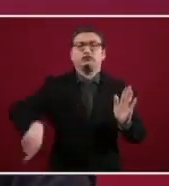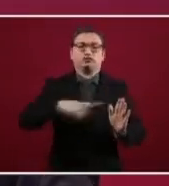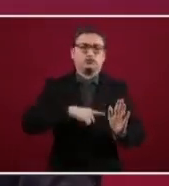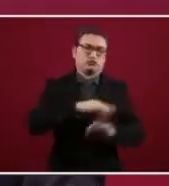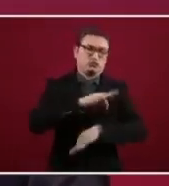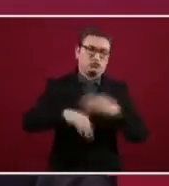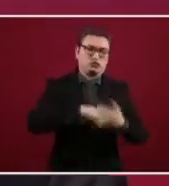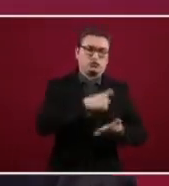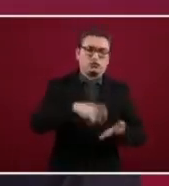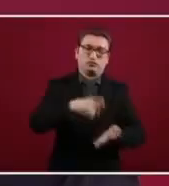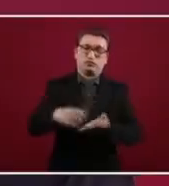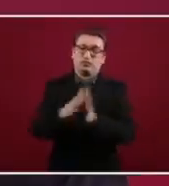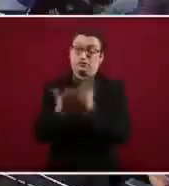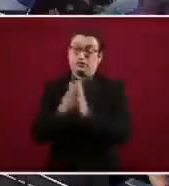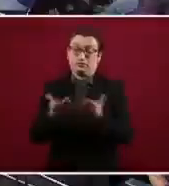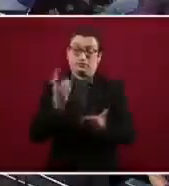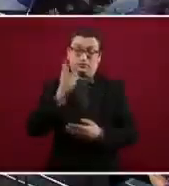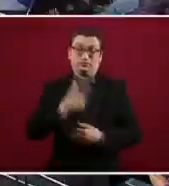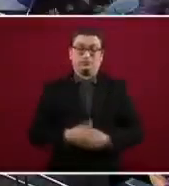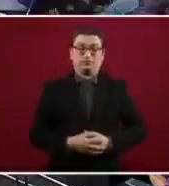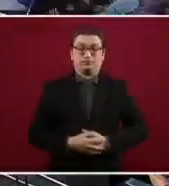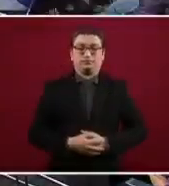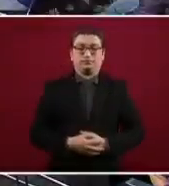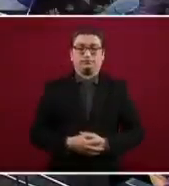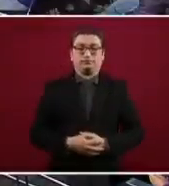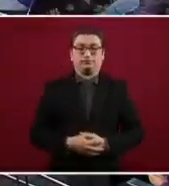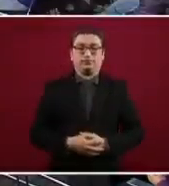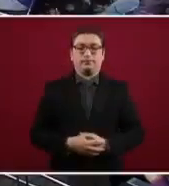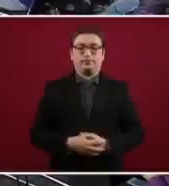libros en este buen fin